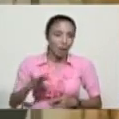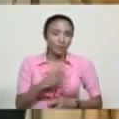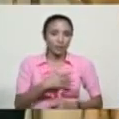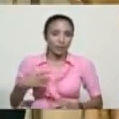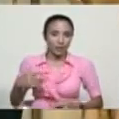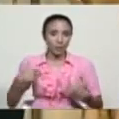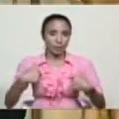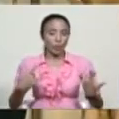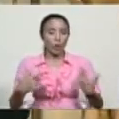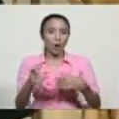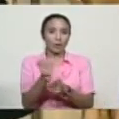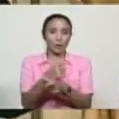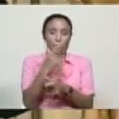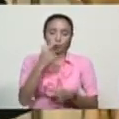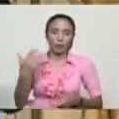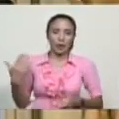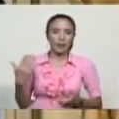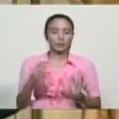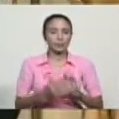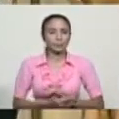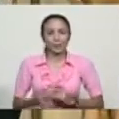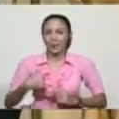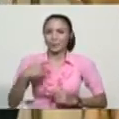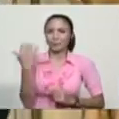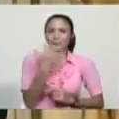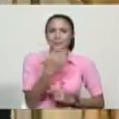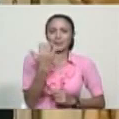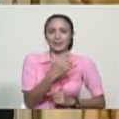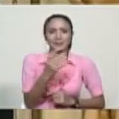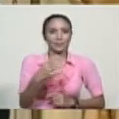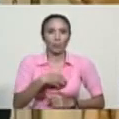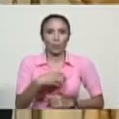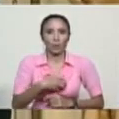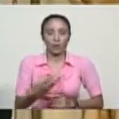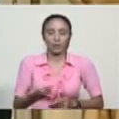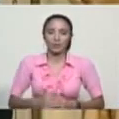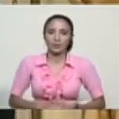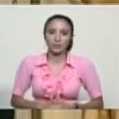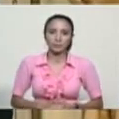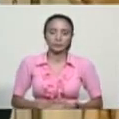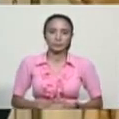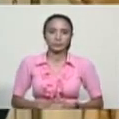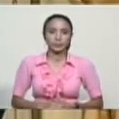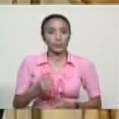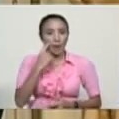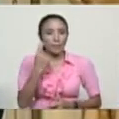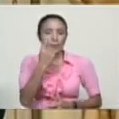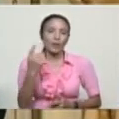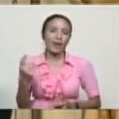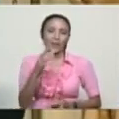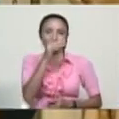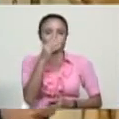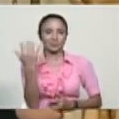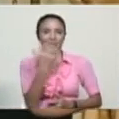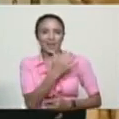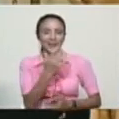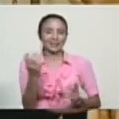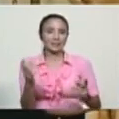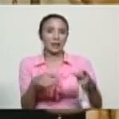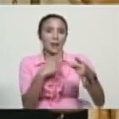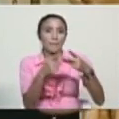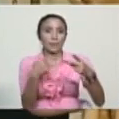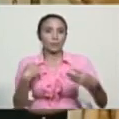país, uno solo se reiría de eso. Lo primero que provoca es risa, y lo segundo